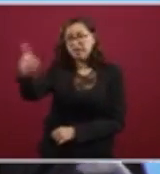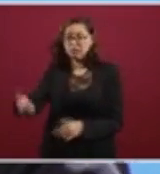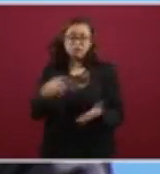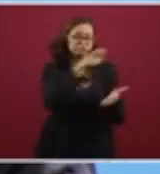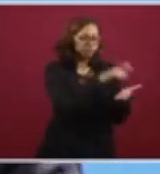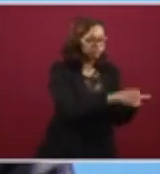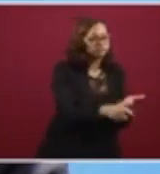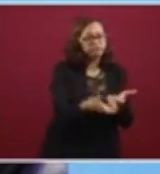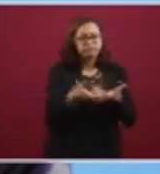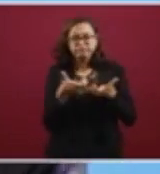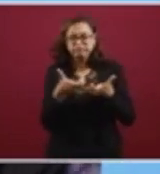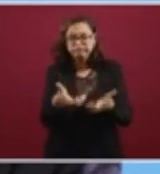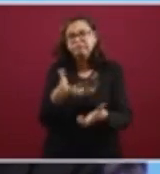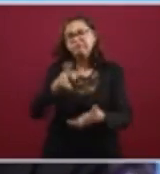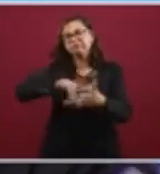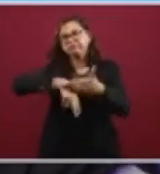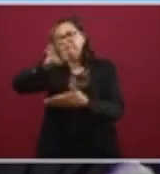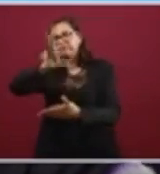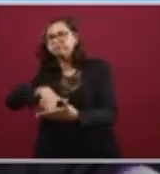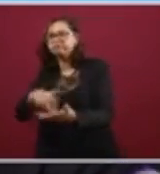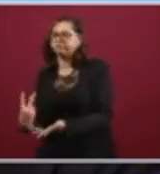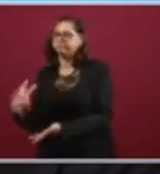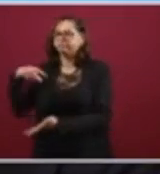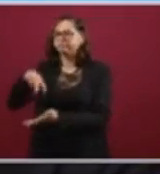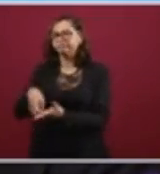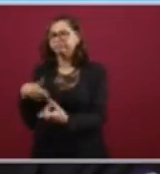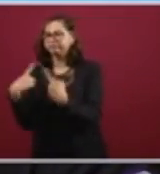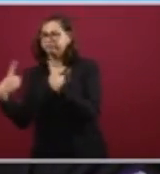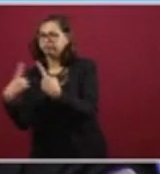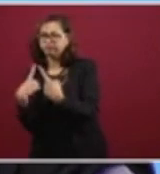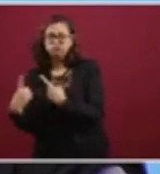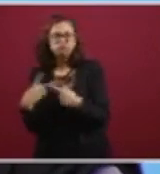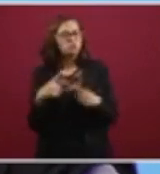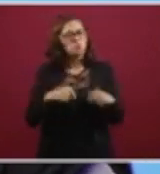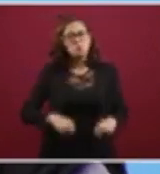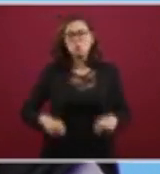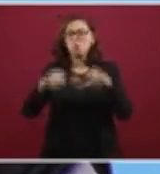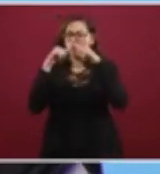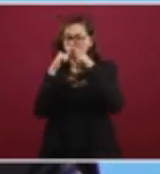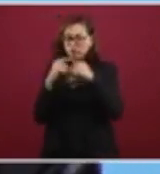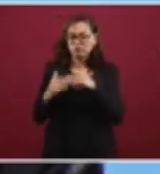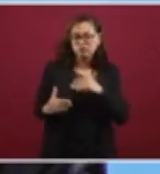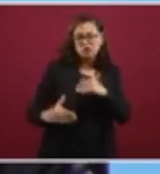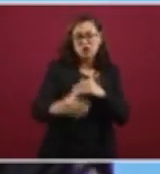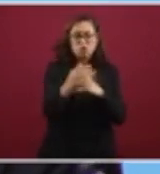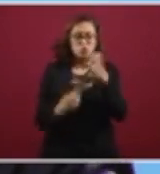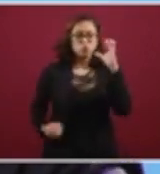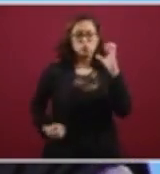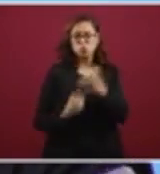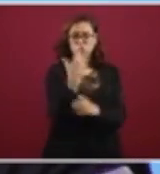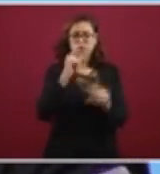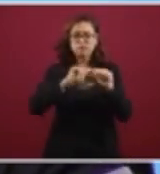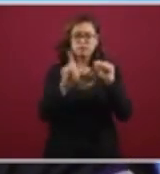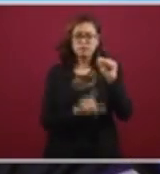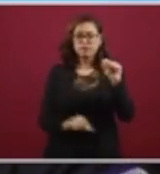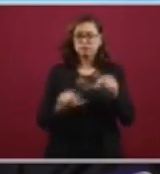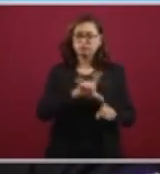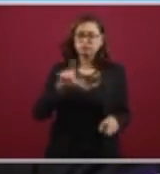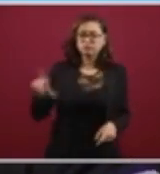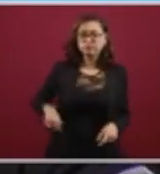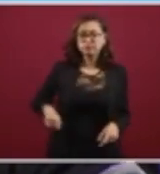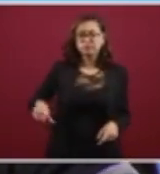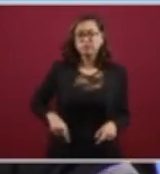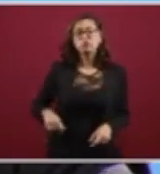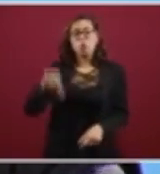la calle, el muro, la tribuna, de esta nueva etapa de la vida pública nacional. Nos pronunciamos desde